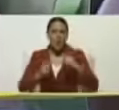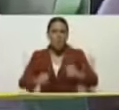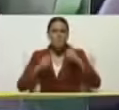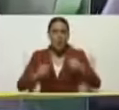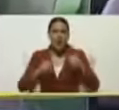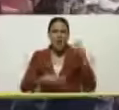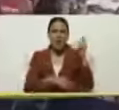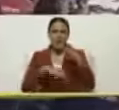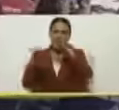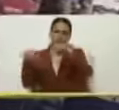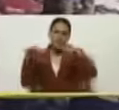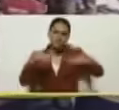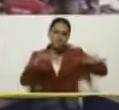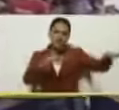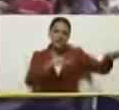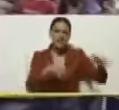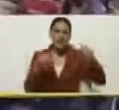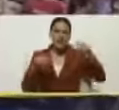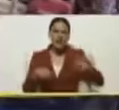campos venezolanos.